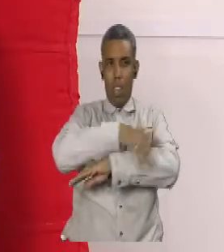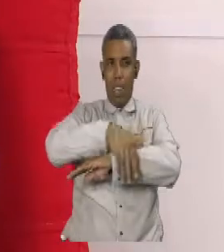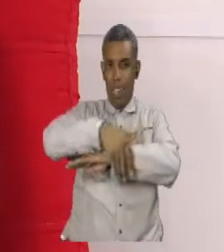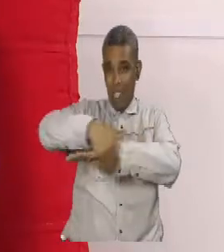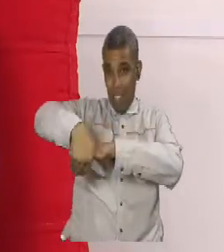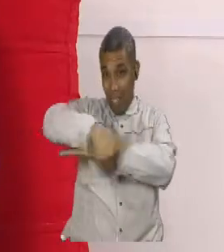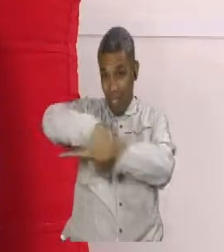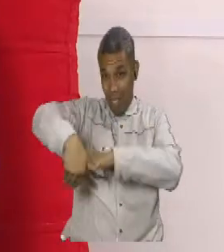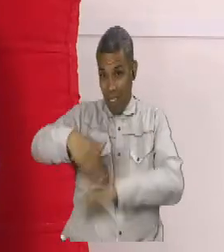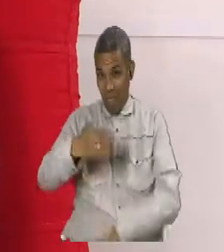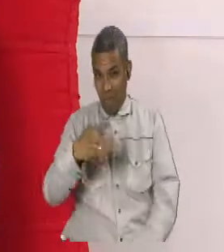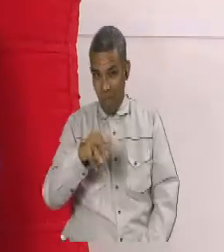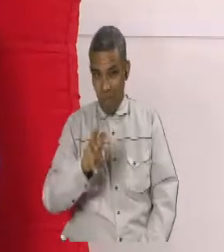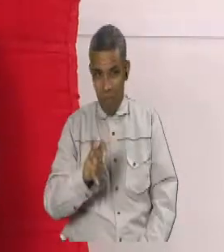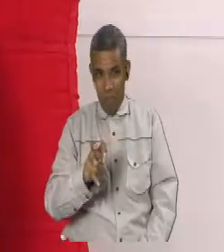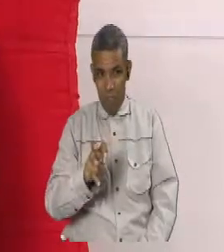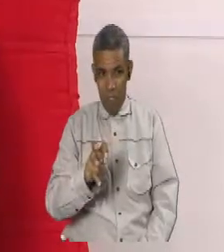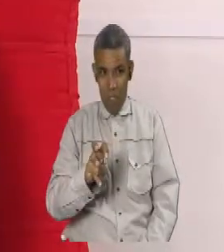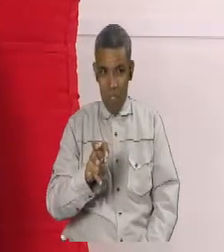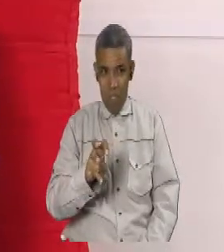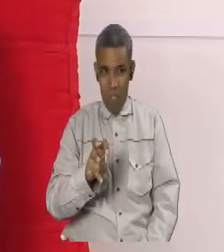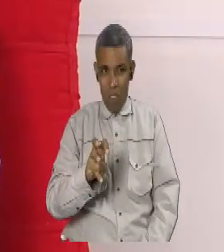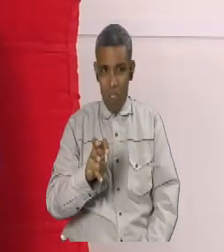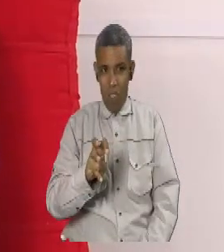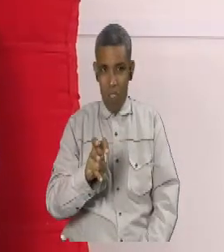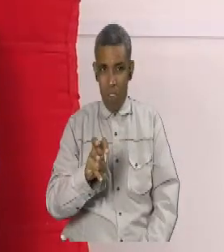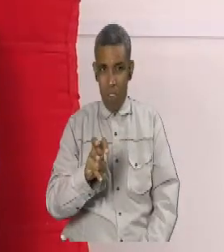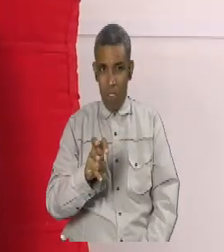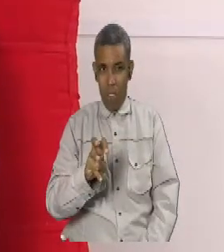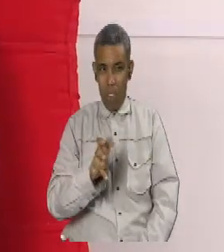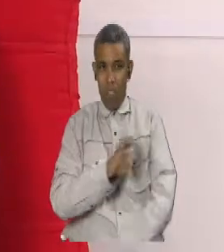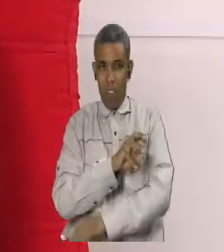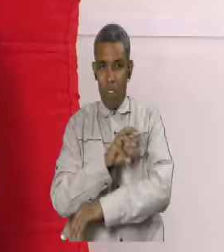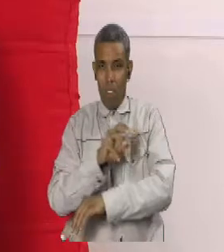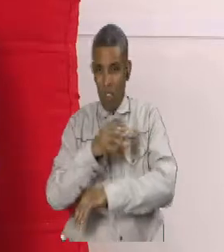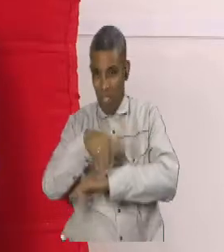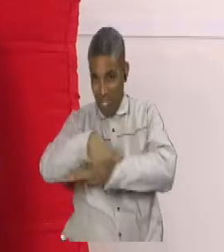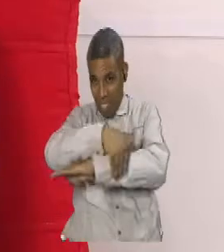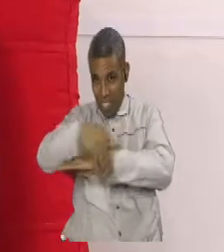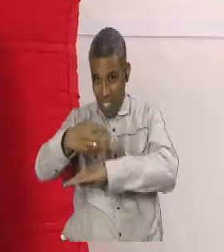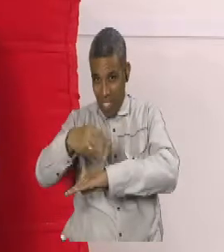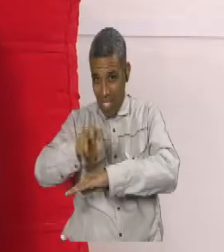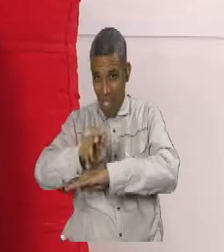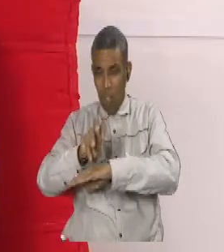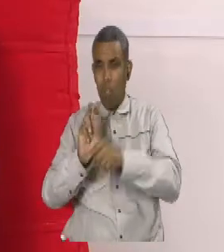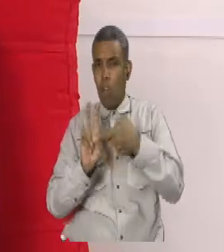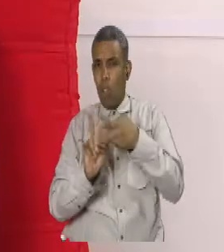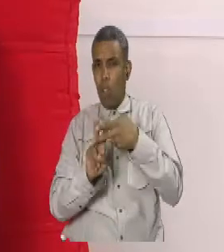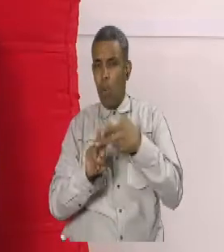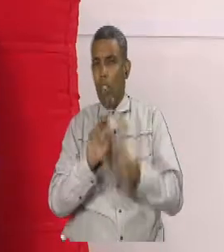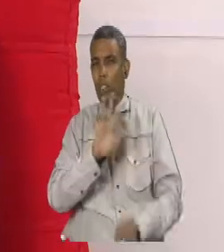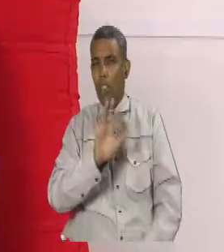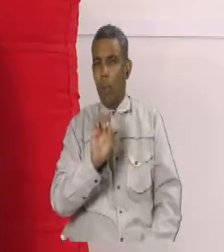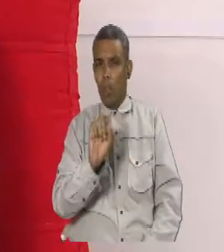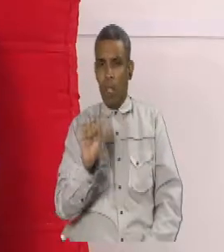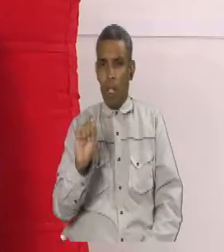carrera 18, número 50-51, perdón. Carrera 18, número 50-51, sí, señor, Barrio Carrera.